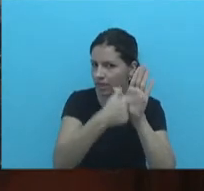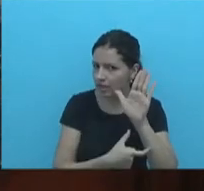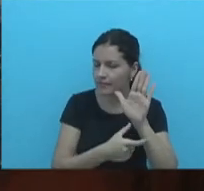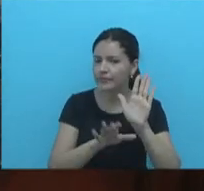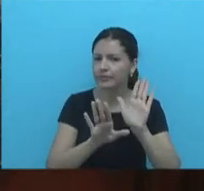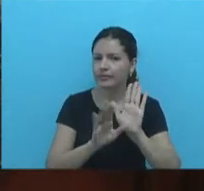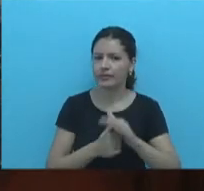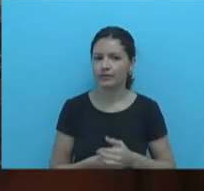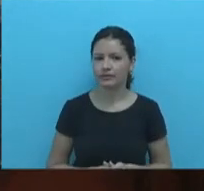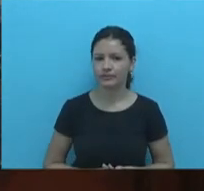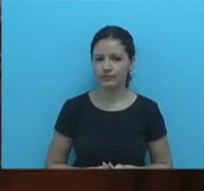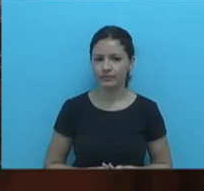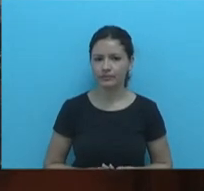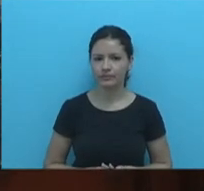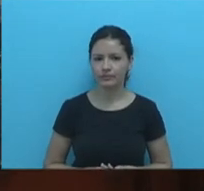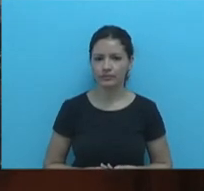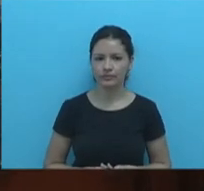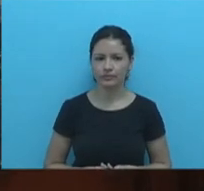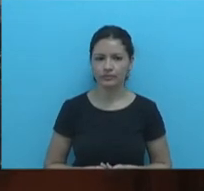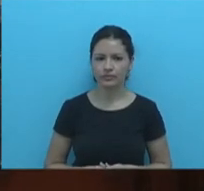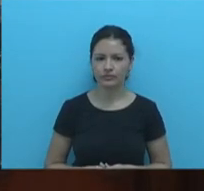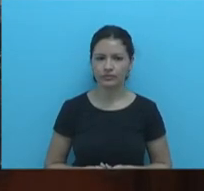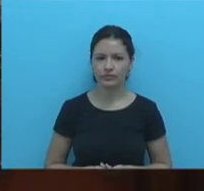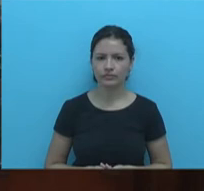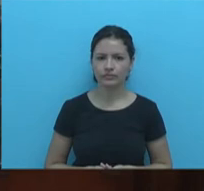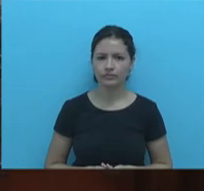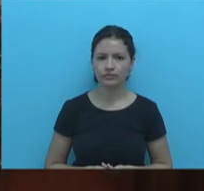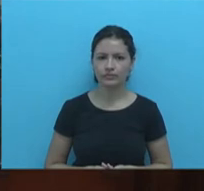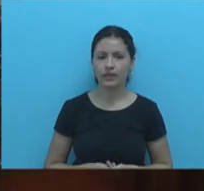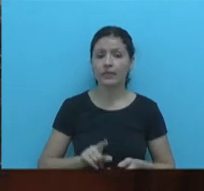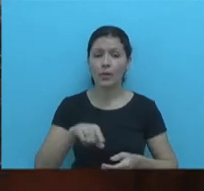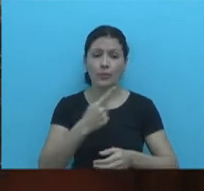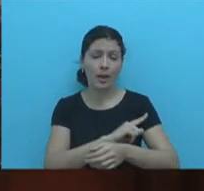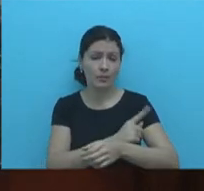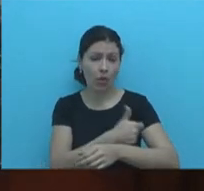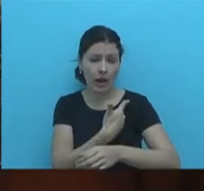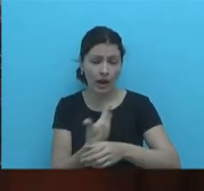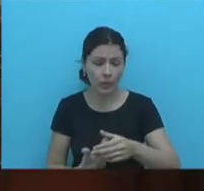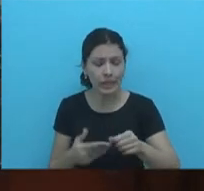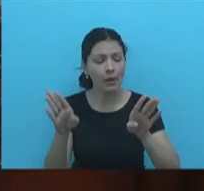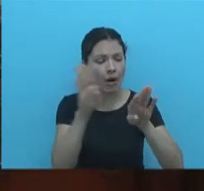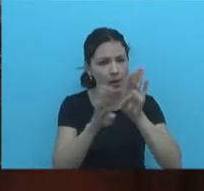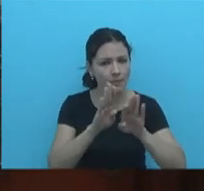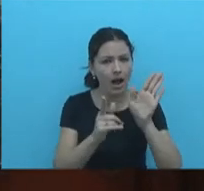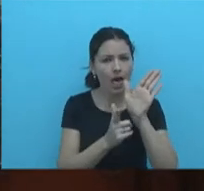ser difícil. Por eso el decreto seguramente lo larga el Ejecutivo a través de los ministerios que ustedes pusieron.